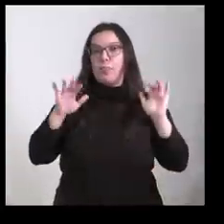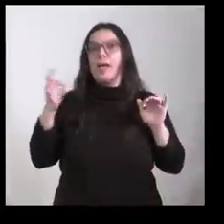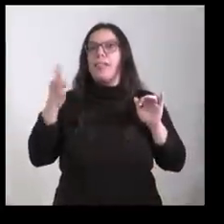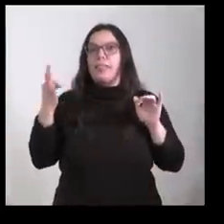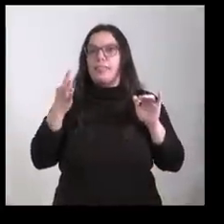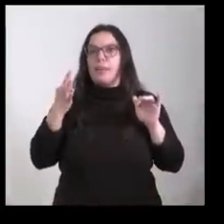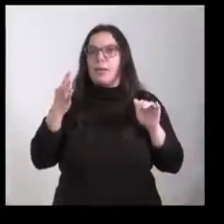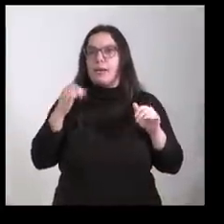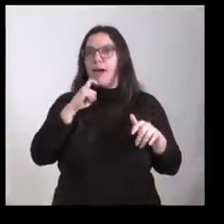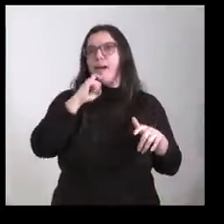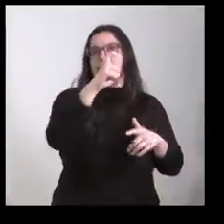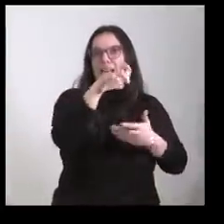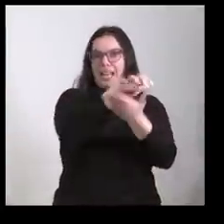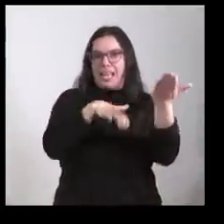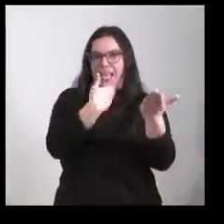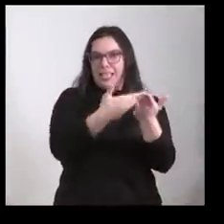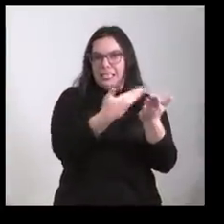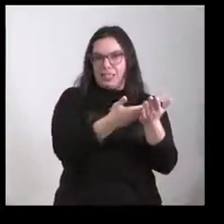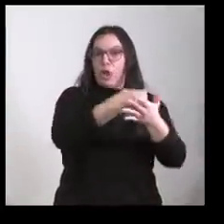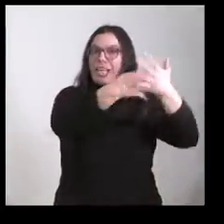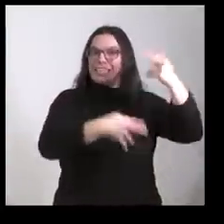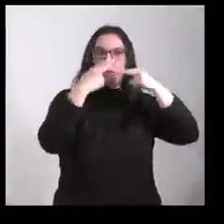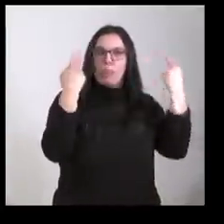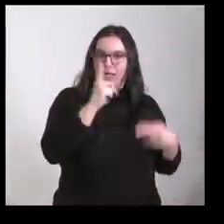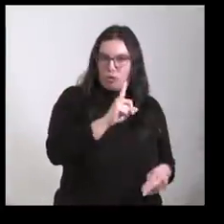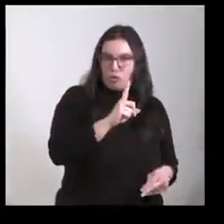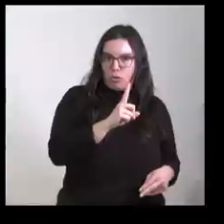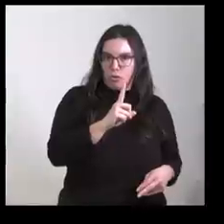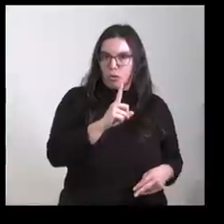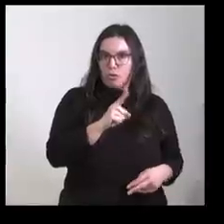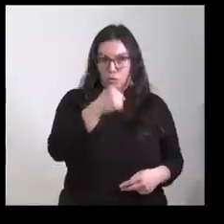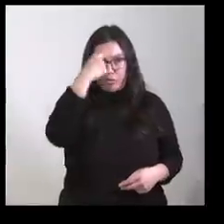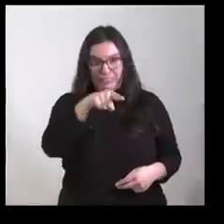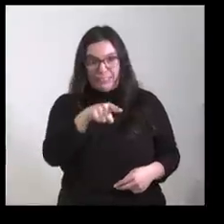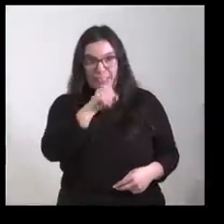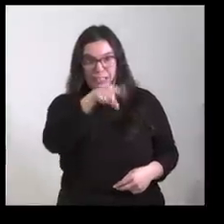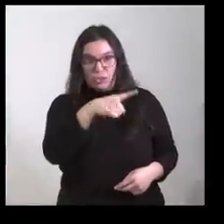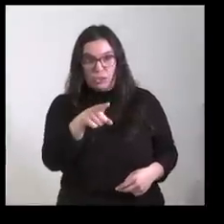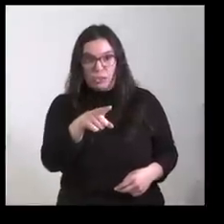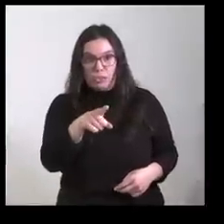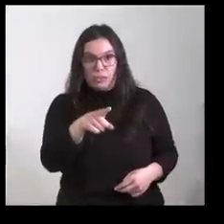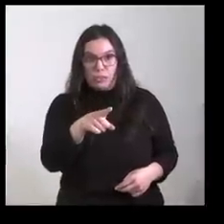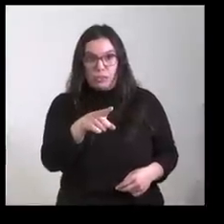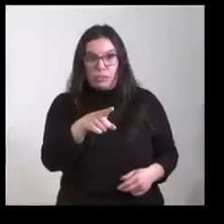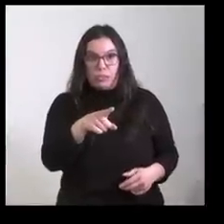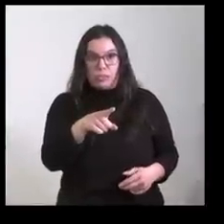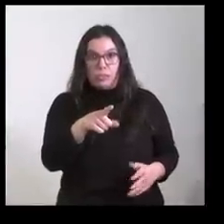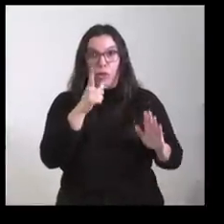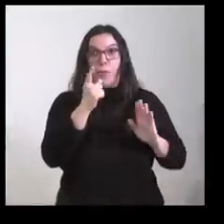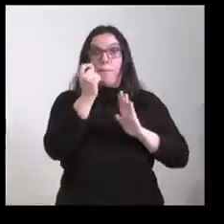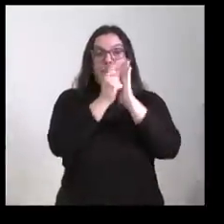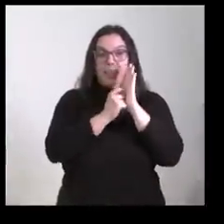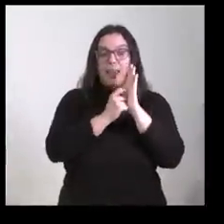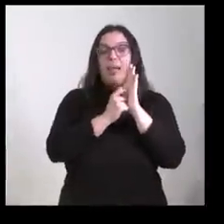escrito de sujeción sin que esa lista sea eso lo saben Y esa medida de